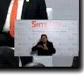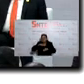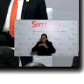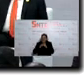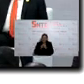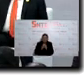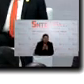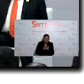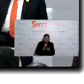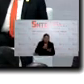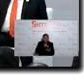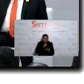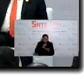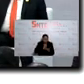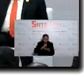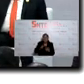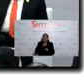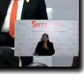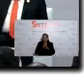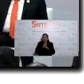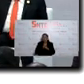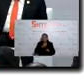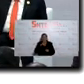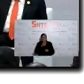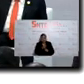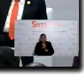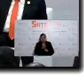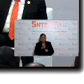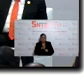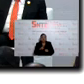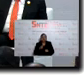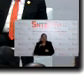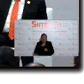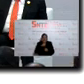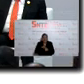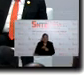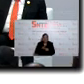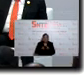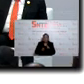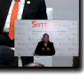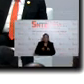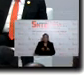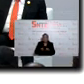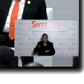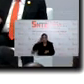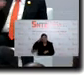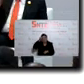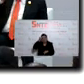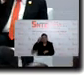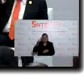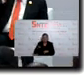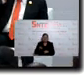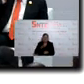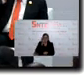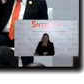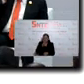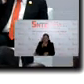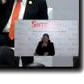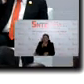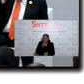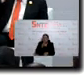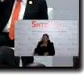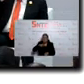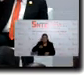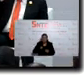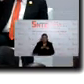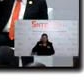ámbitos dicen que todo depende de lo que está fuera de la escuela. Aquí, en esta que fue la mejor base de datos del mundo,